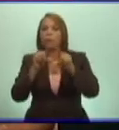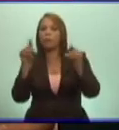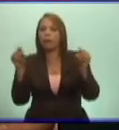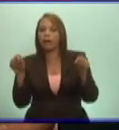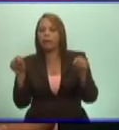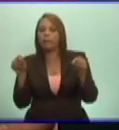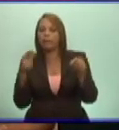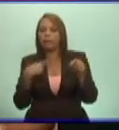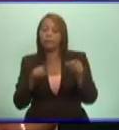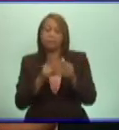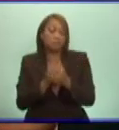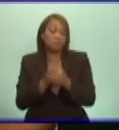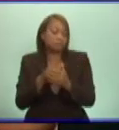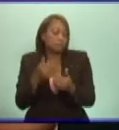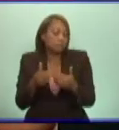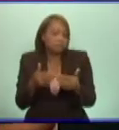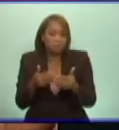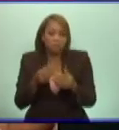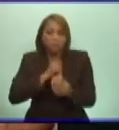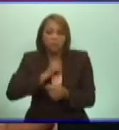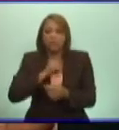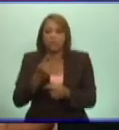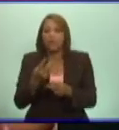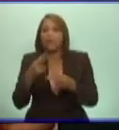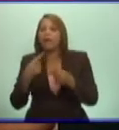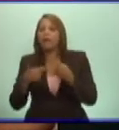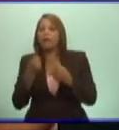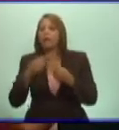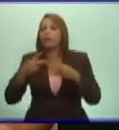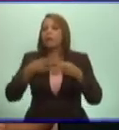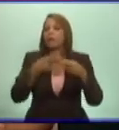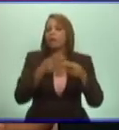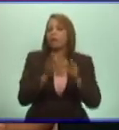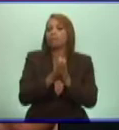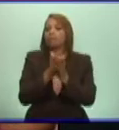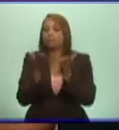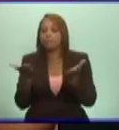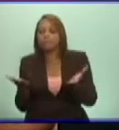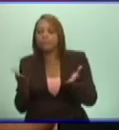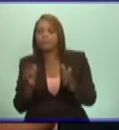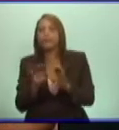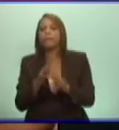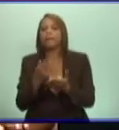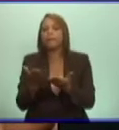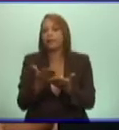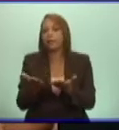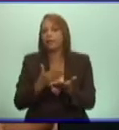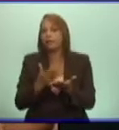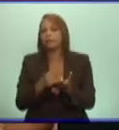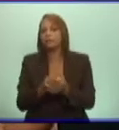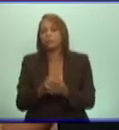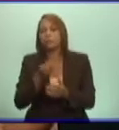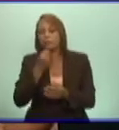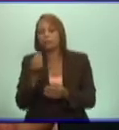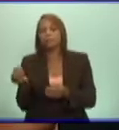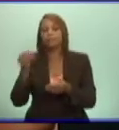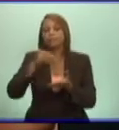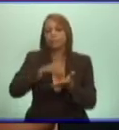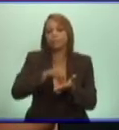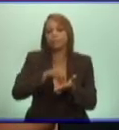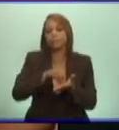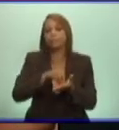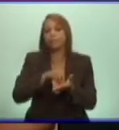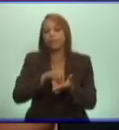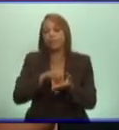nuestra asignatura, algún recorte de revista o periódico, también la podían anexar. Y entonces esas